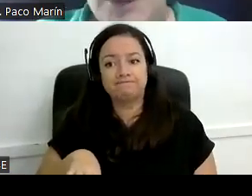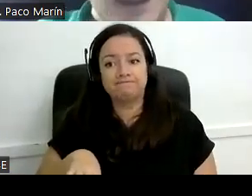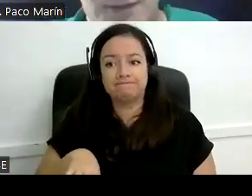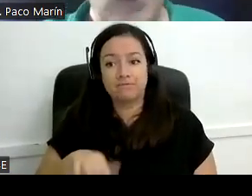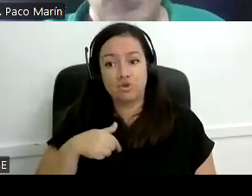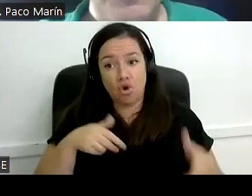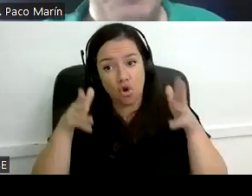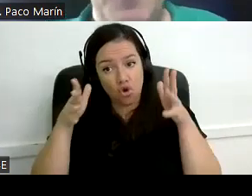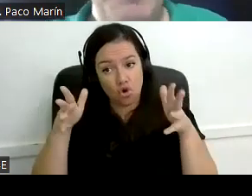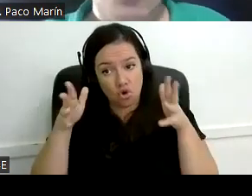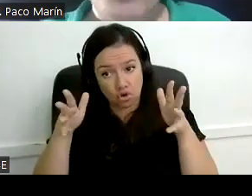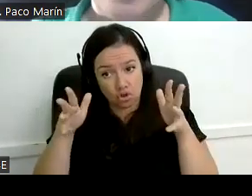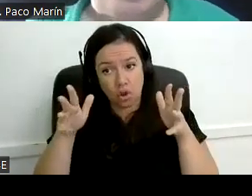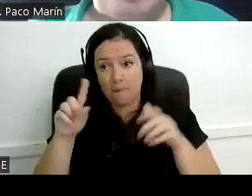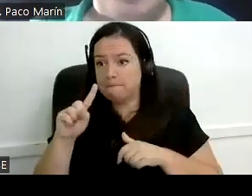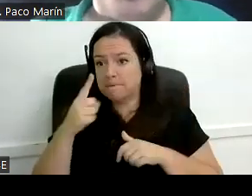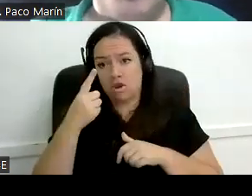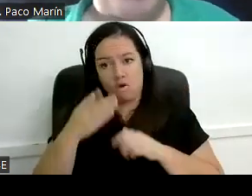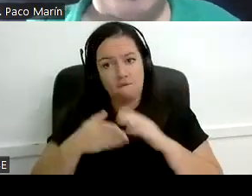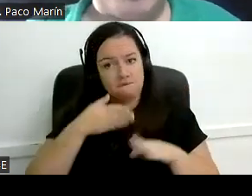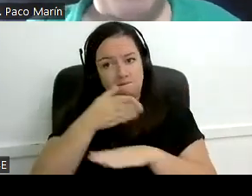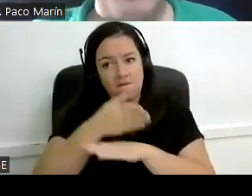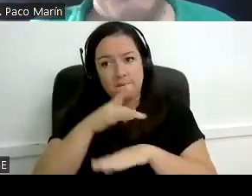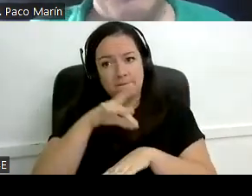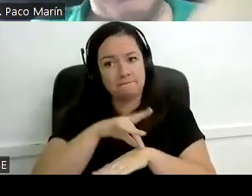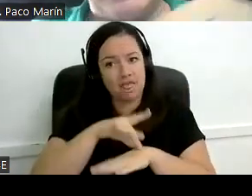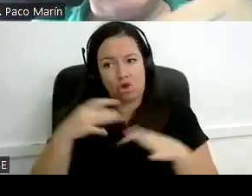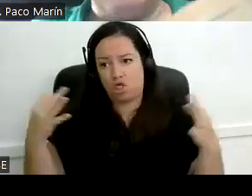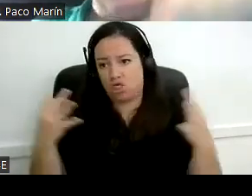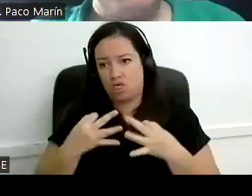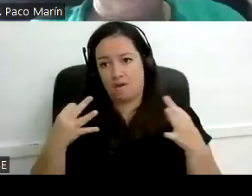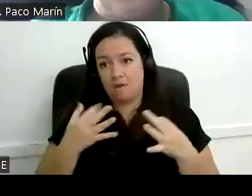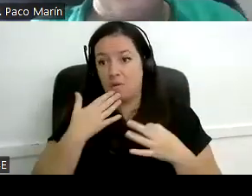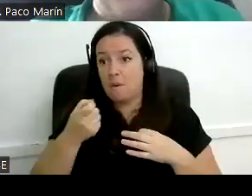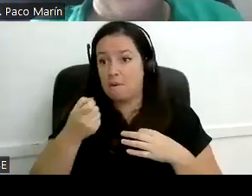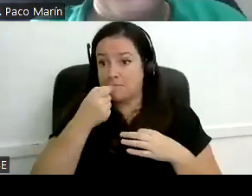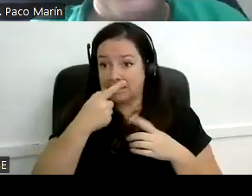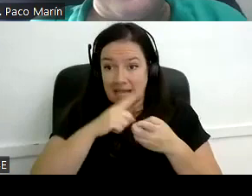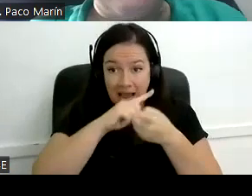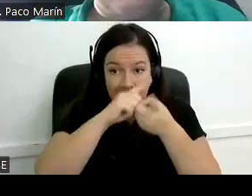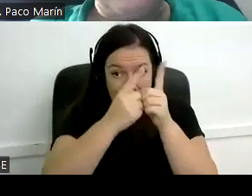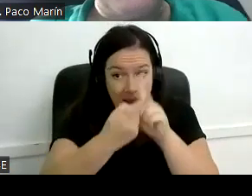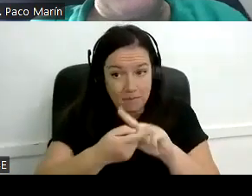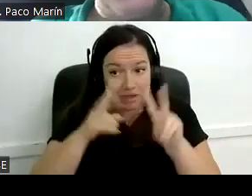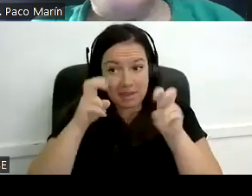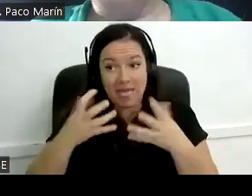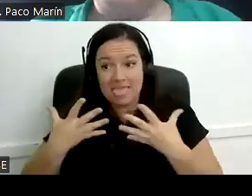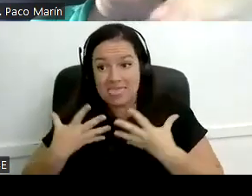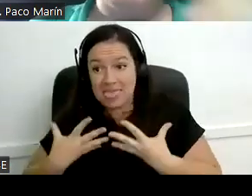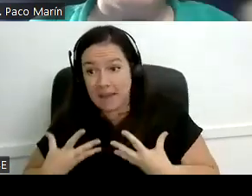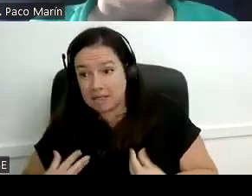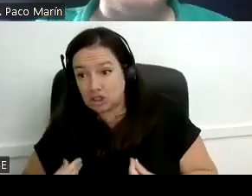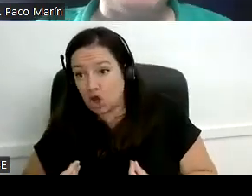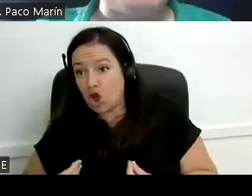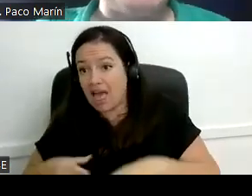Os recomendaría sobre todo, primero, acudir a algún sanitario, porque bajar una dosis, bajar un antidepresivo, o sea, retirar